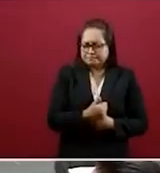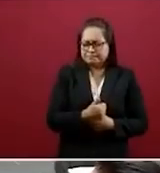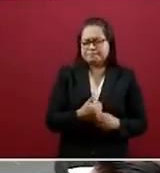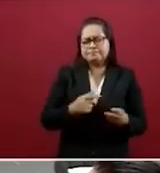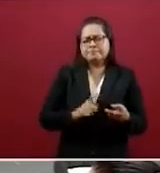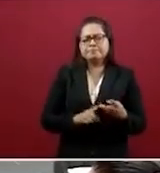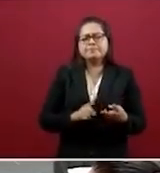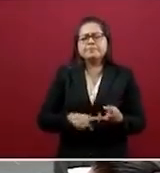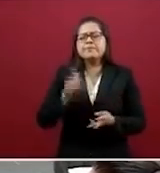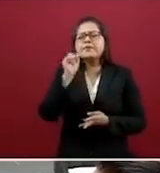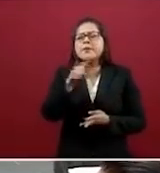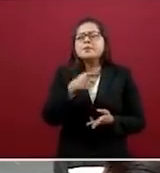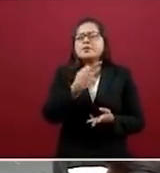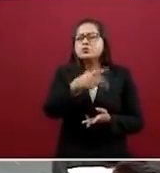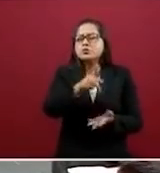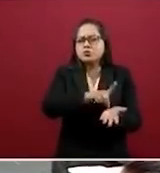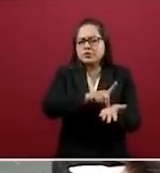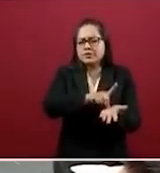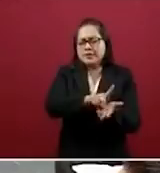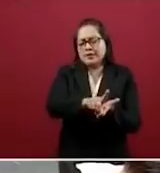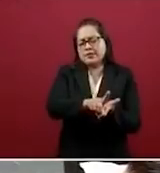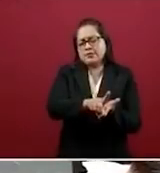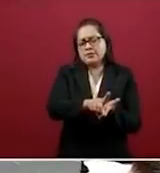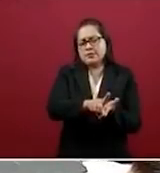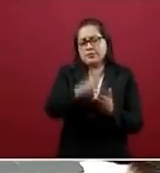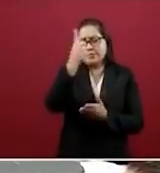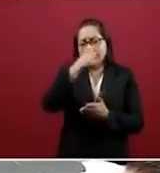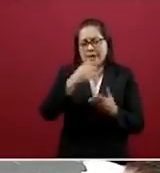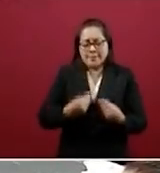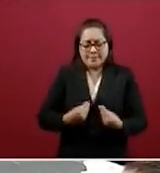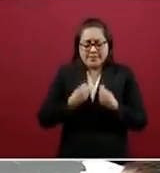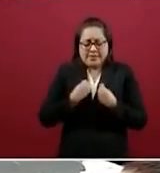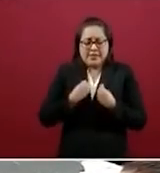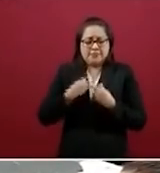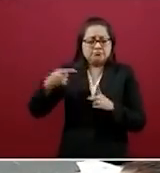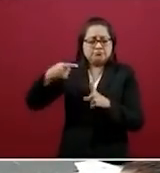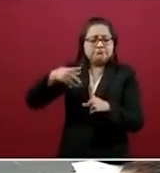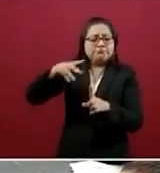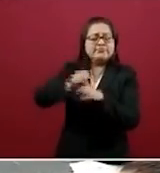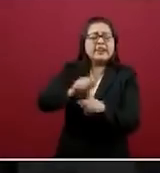el derecho a vivir y ser feliz